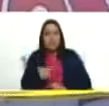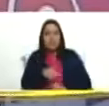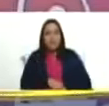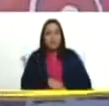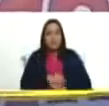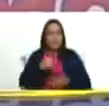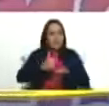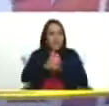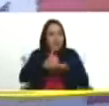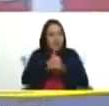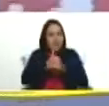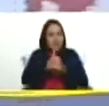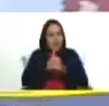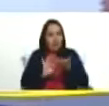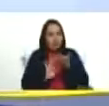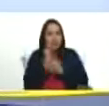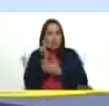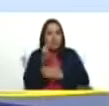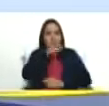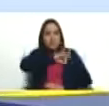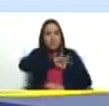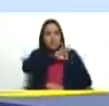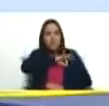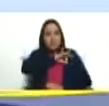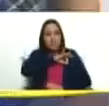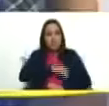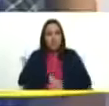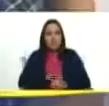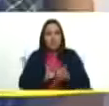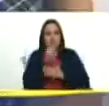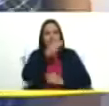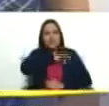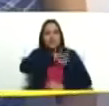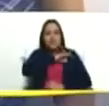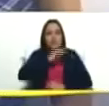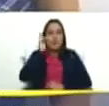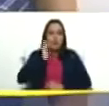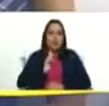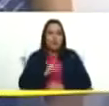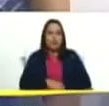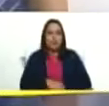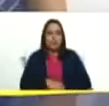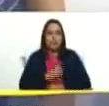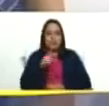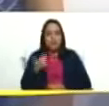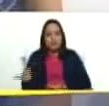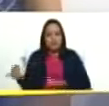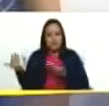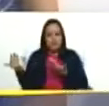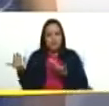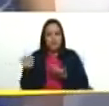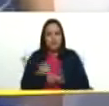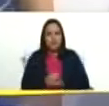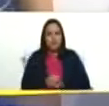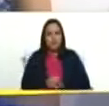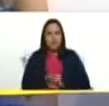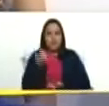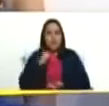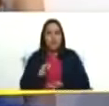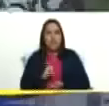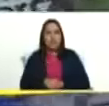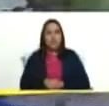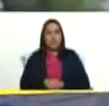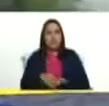del Fondo Social del Fundación Social Bolívar. Por acá tenemos lo que es la parte